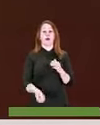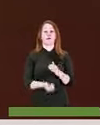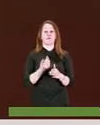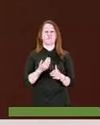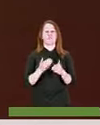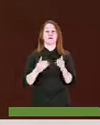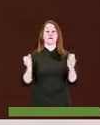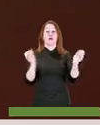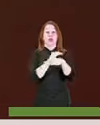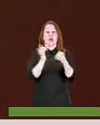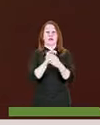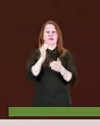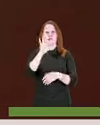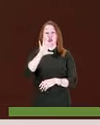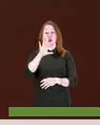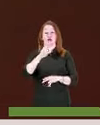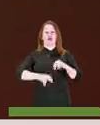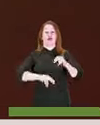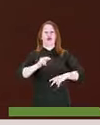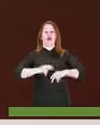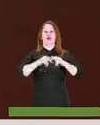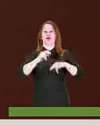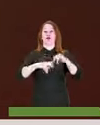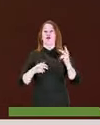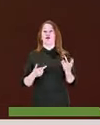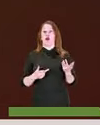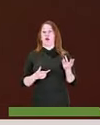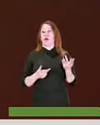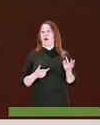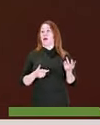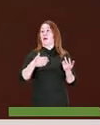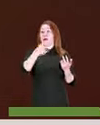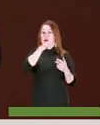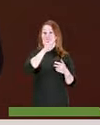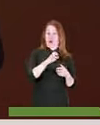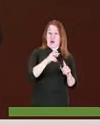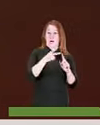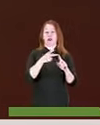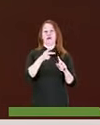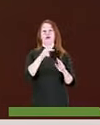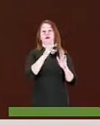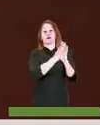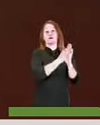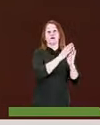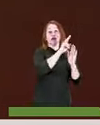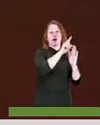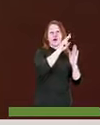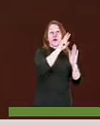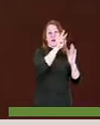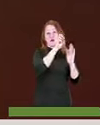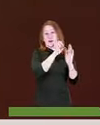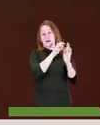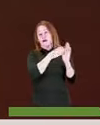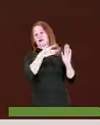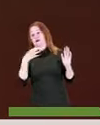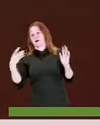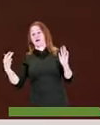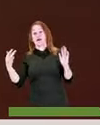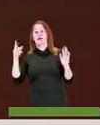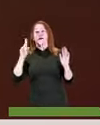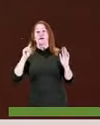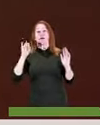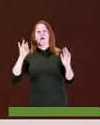obras viales, que son básicamente la avenida 19 entre la 127 y la 134, la 134 del Autonorte a la 15,